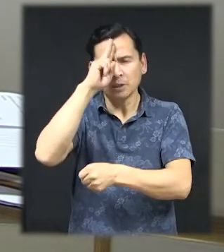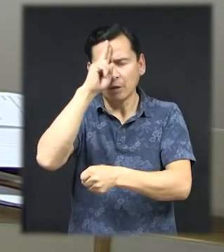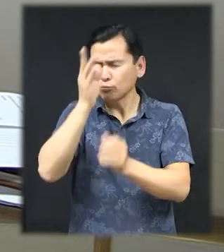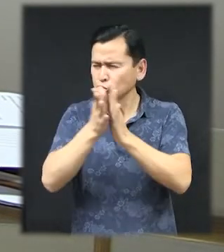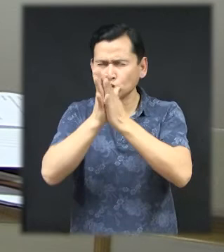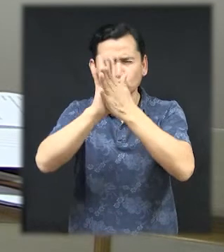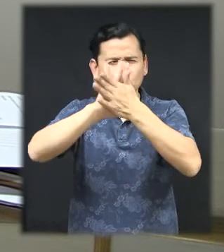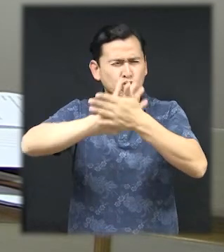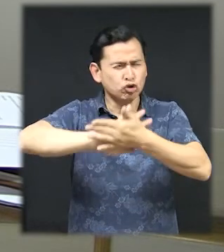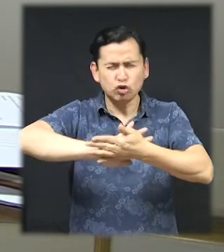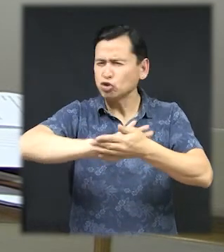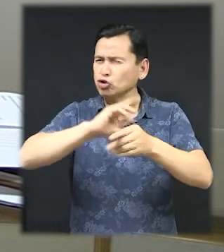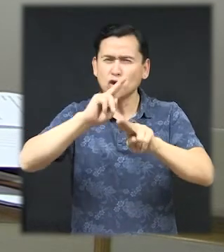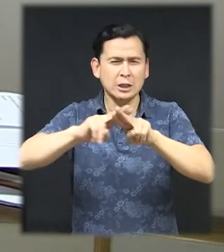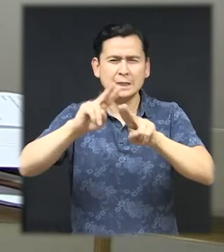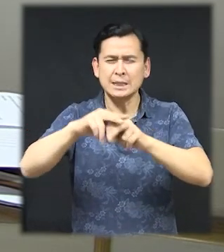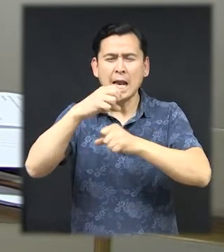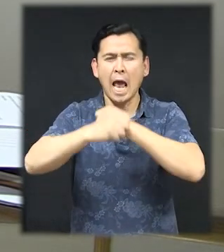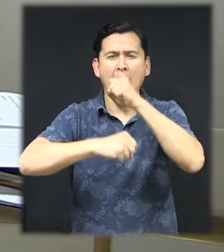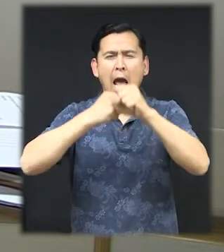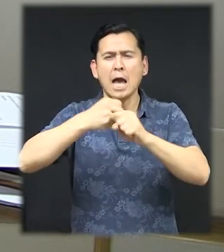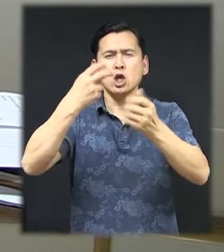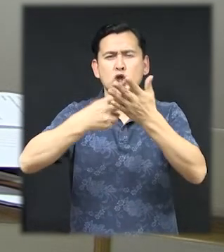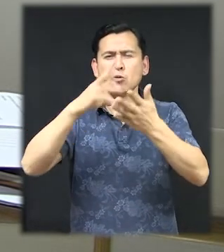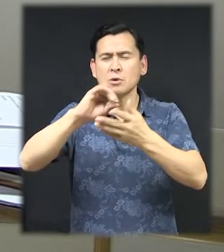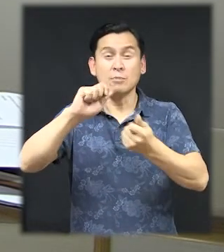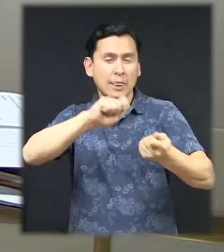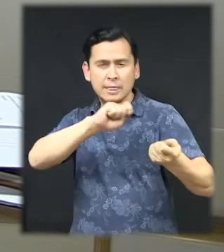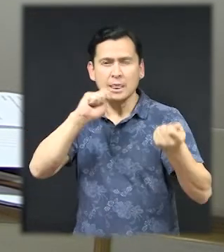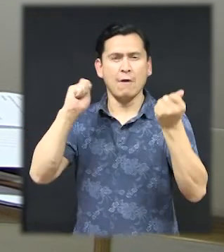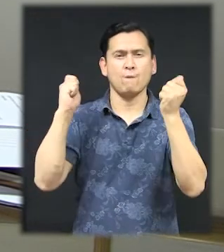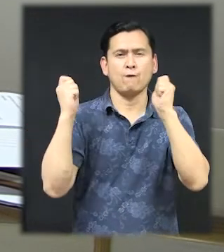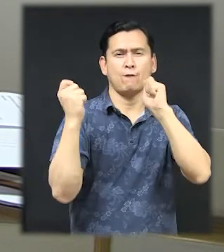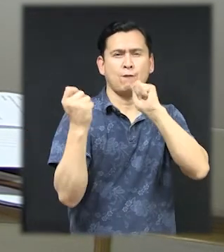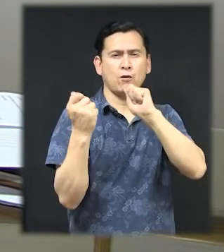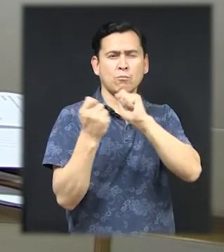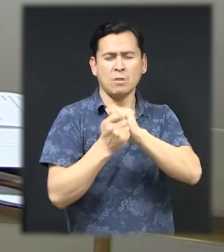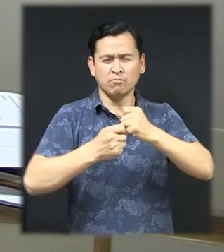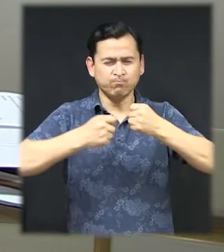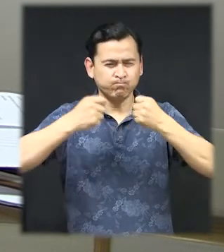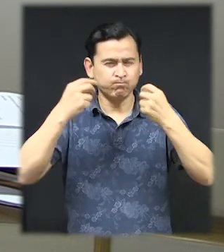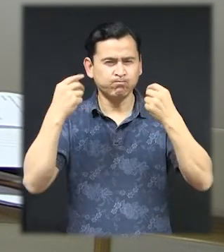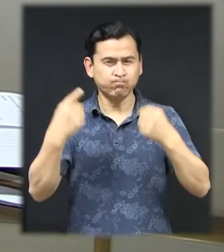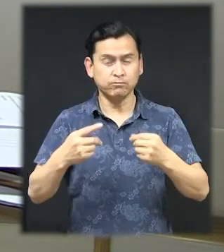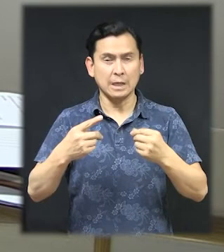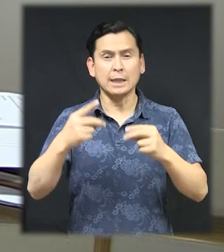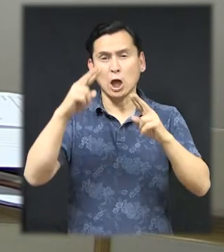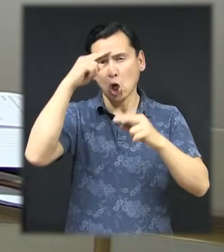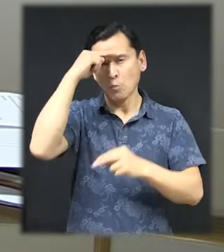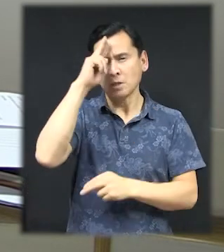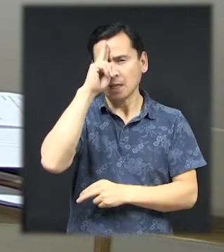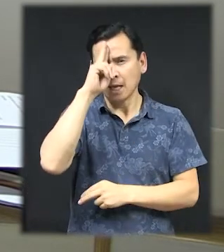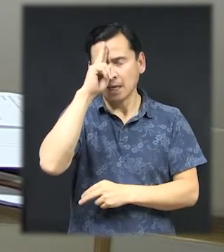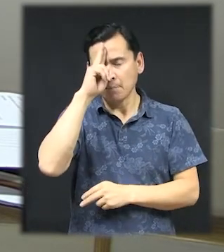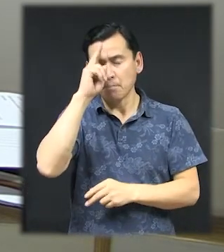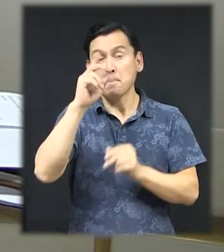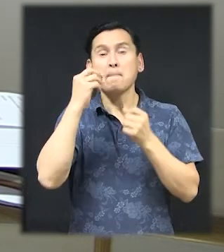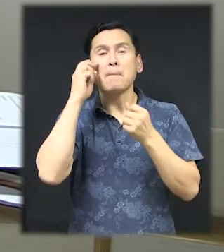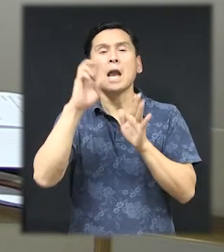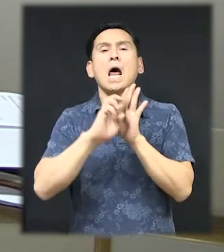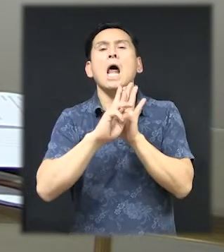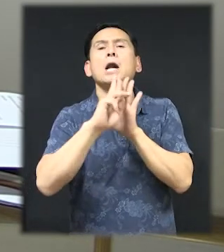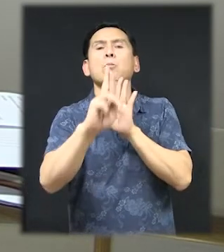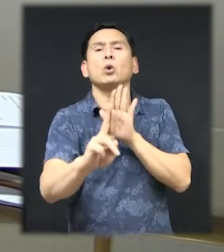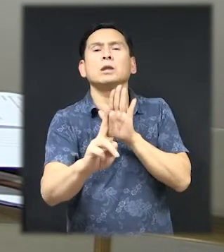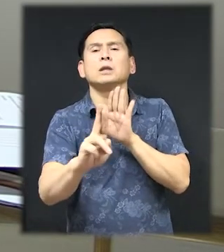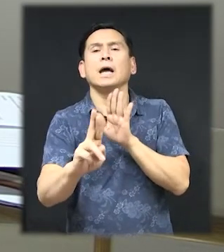con la camiseta puesta. Desde los actores clínicos de turno en la urgencia, en la UCI, en la UTI, en el servicio de medicina,